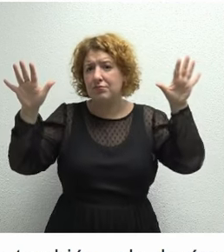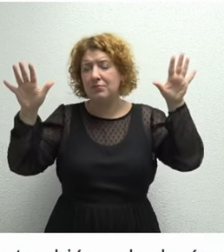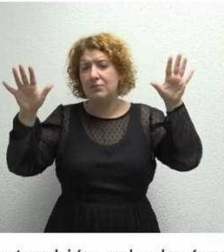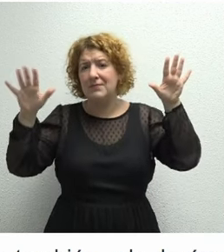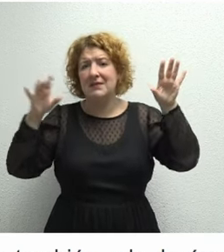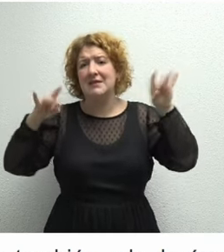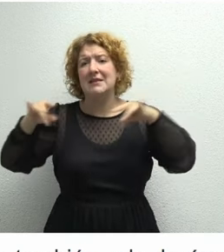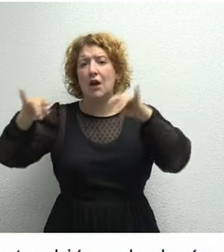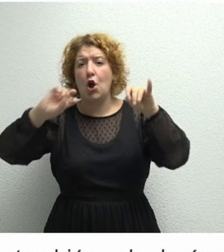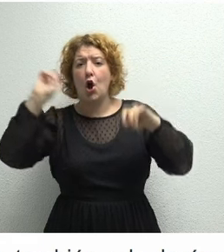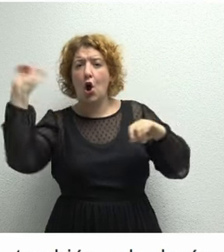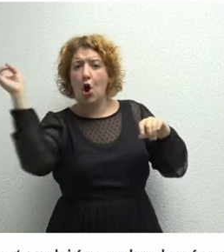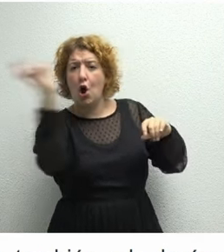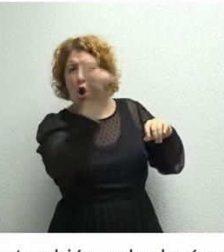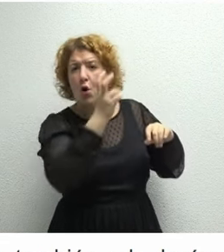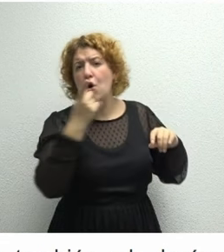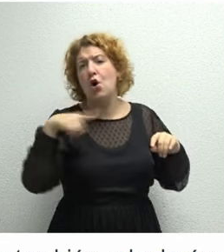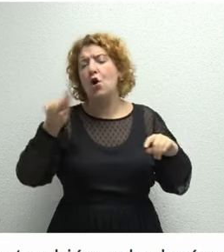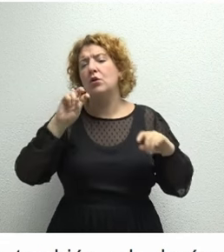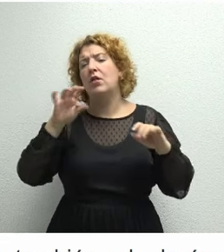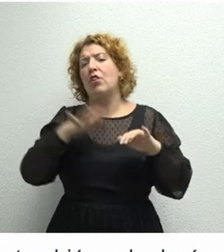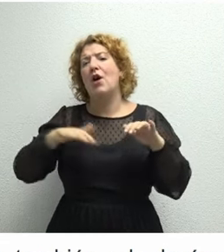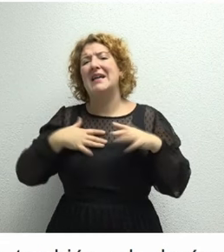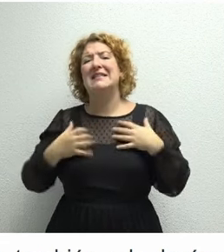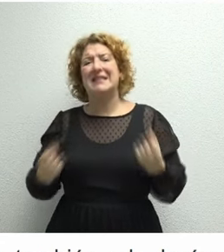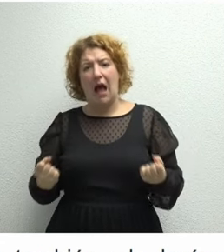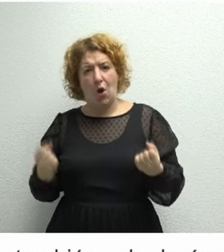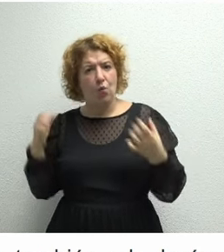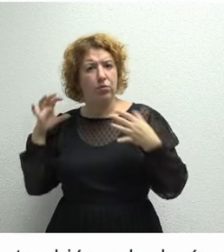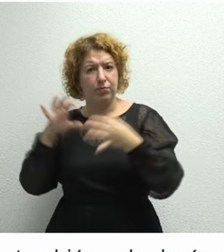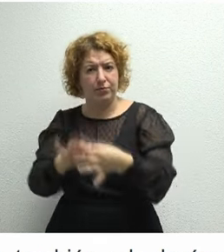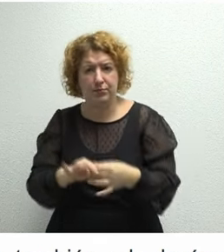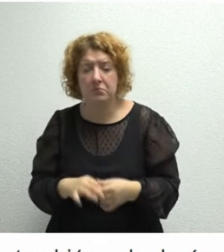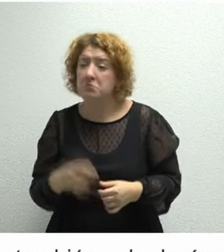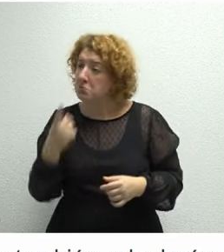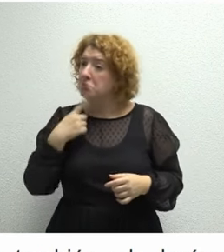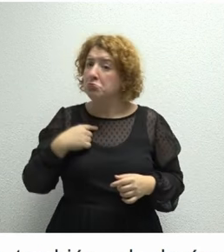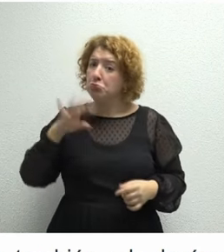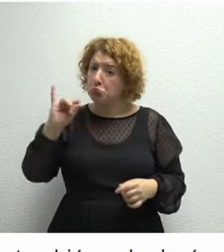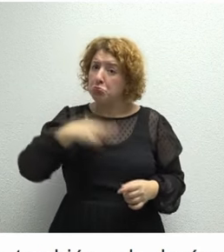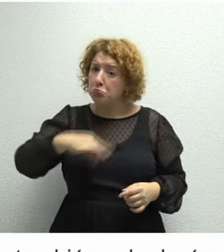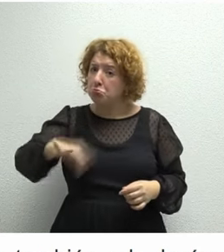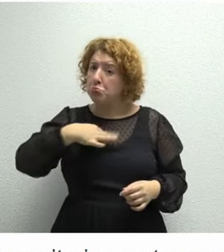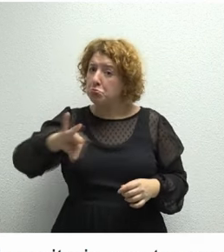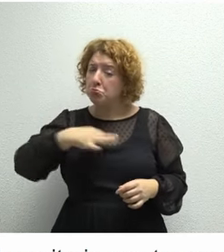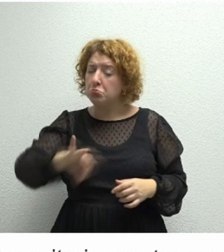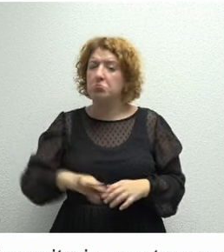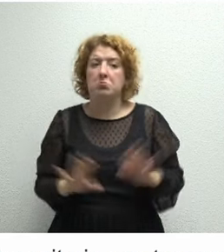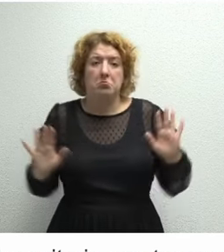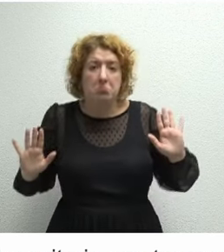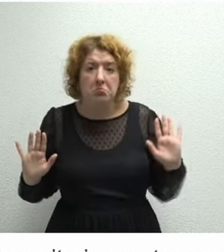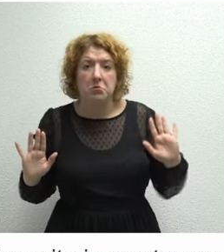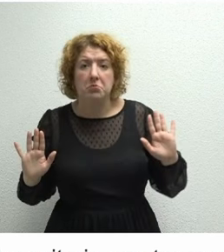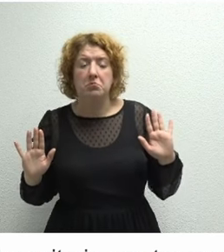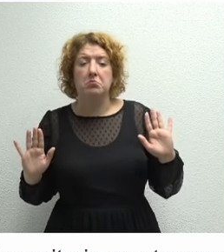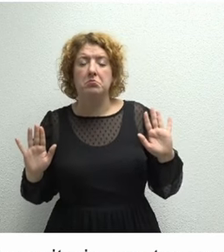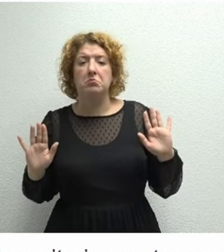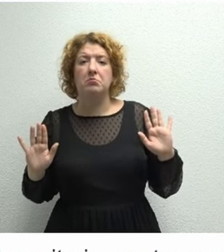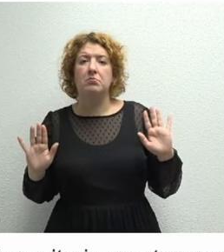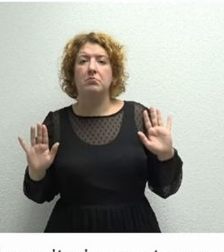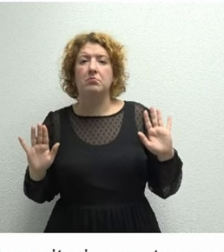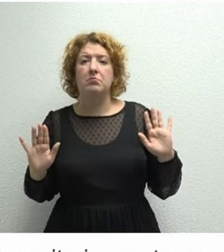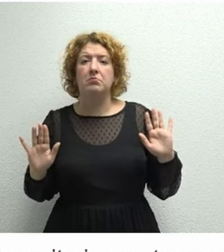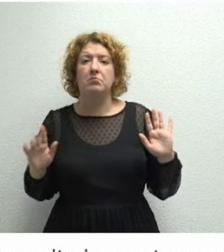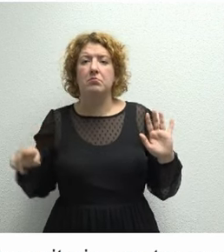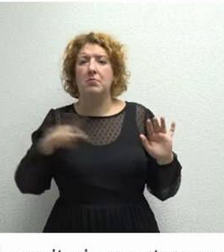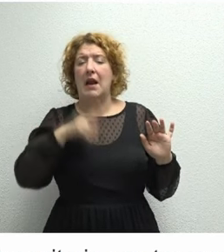territorios o a otras áreas de salud No y bueno nos dijeron que era viable O sea que es Punto de partida para que